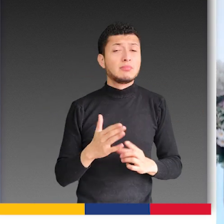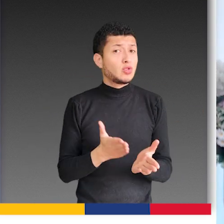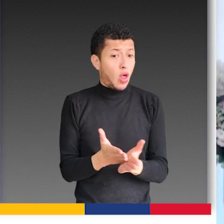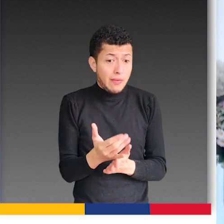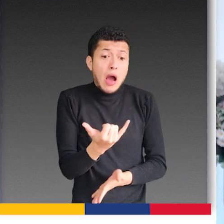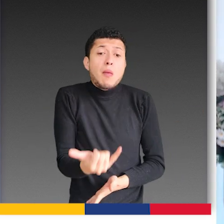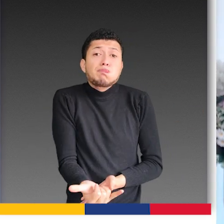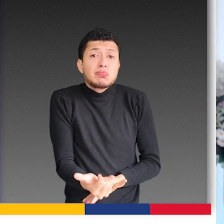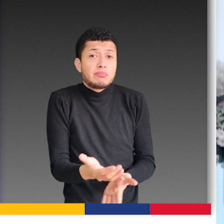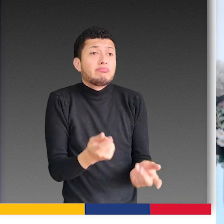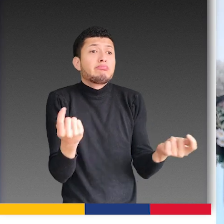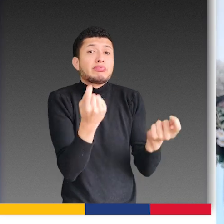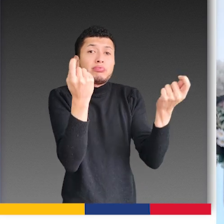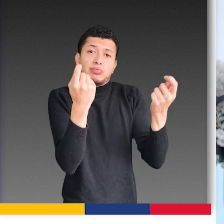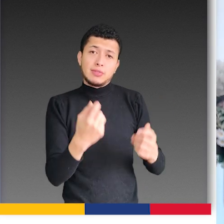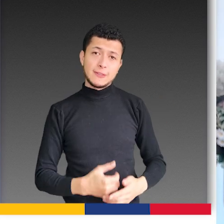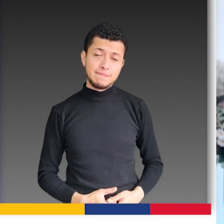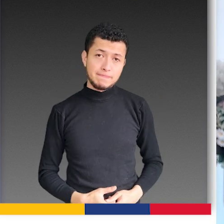humana.